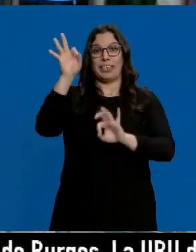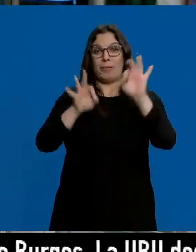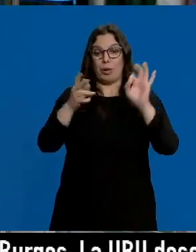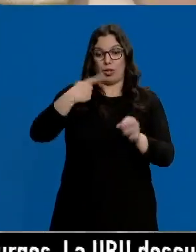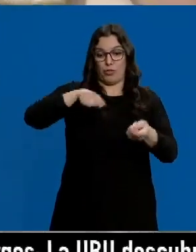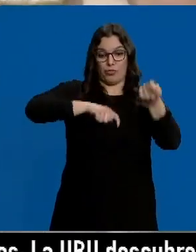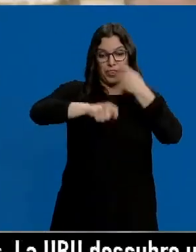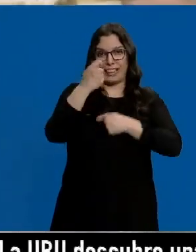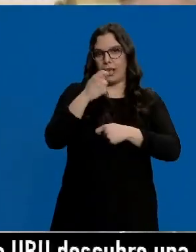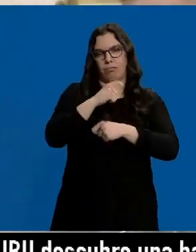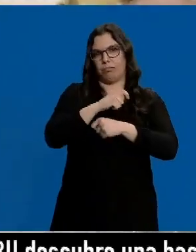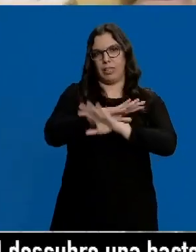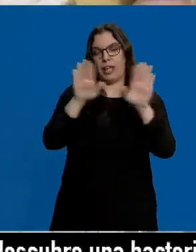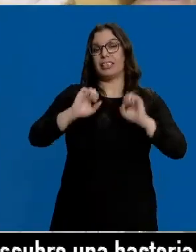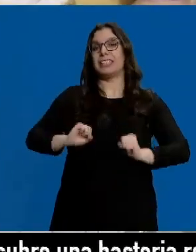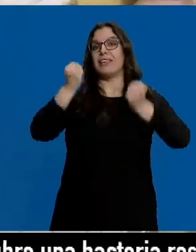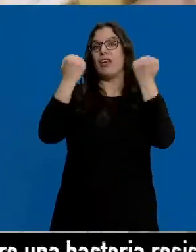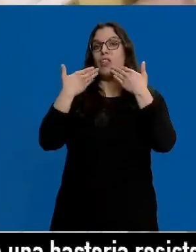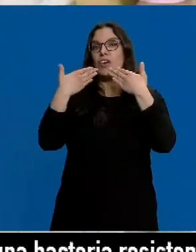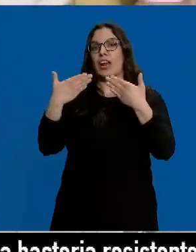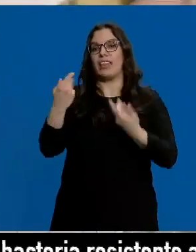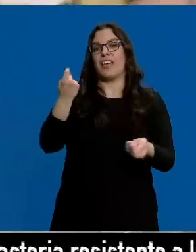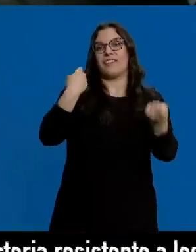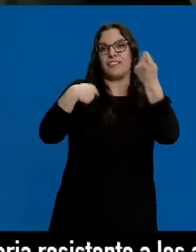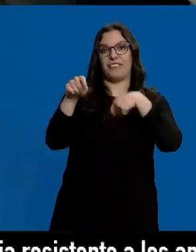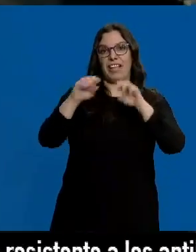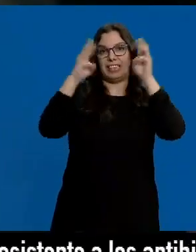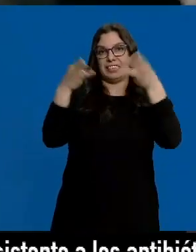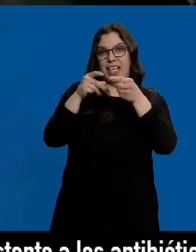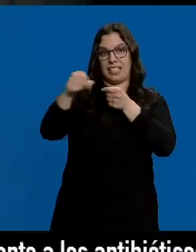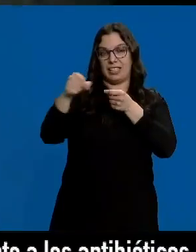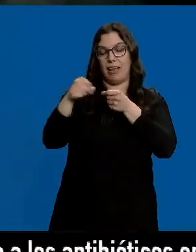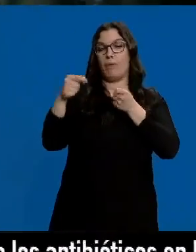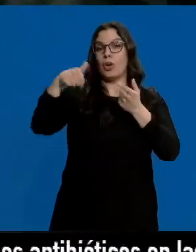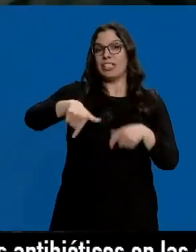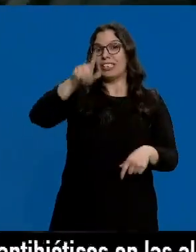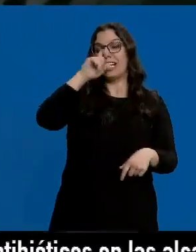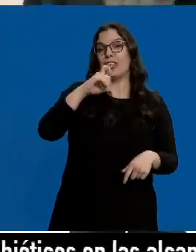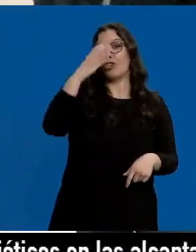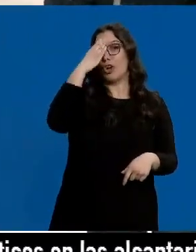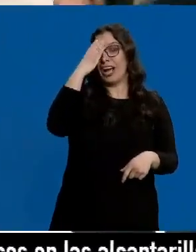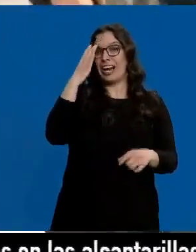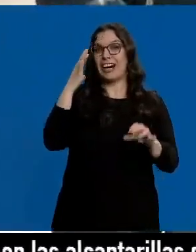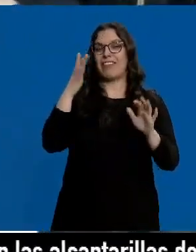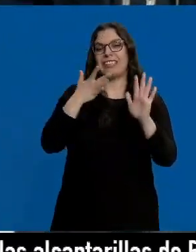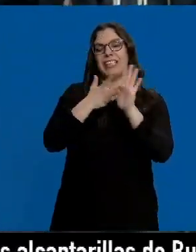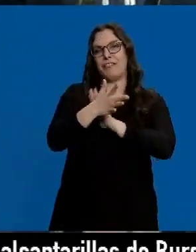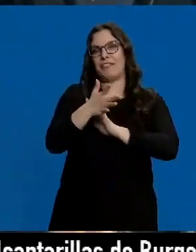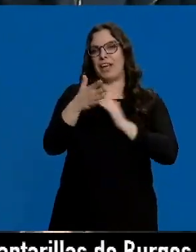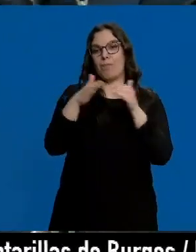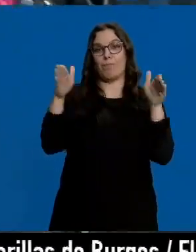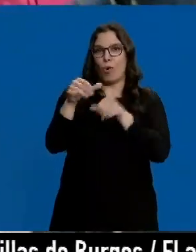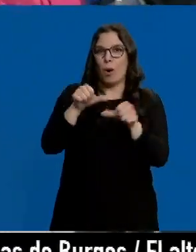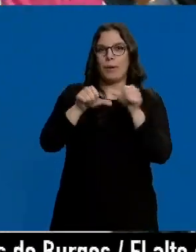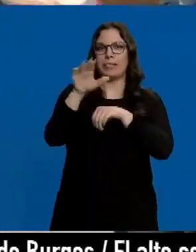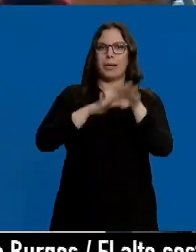nosotros nos dedicamos. Han sobrevivido gracias a las ventas online, pero este carnaval será, esperan, el pistoletazo de salida para